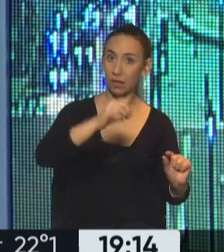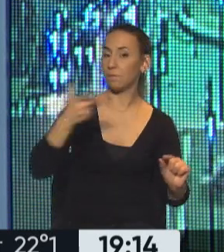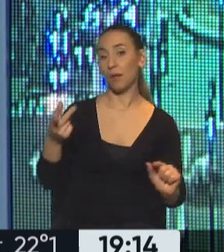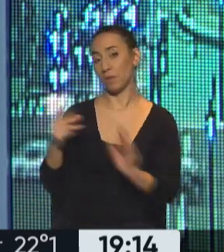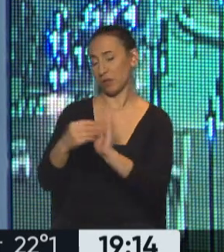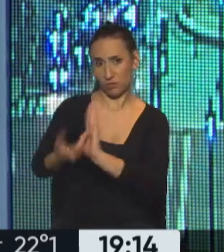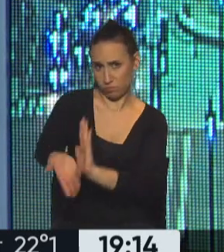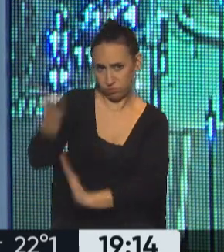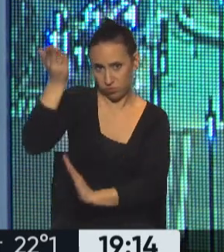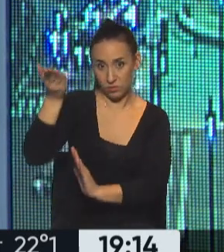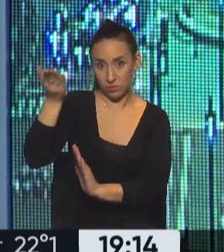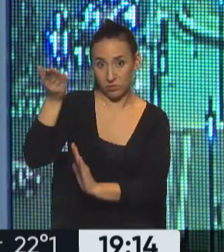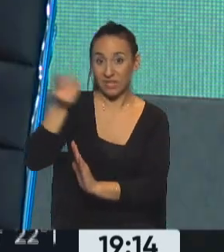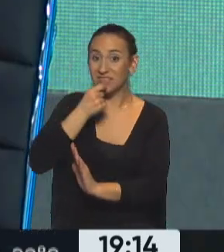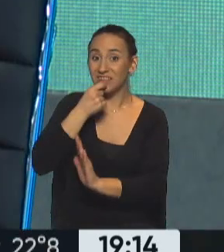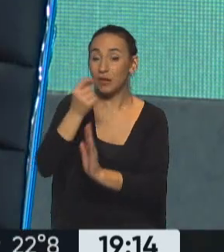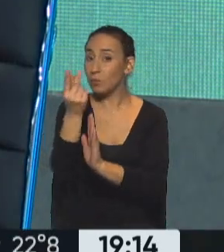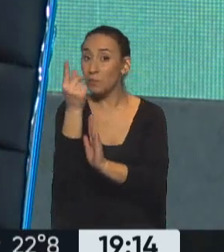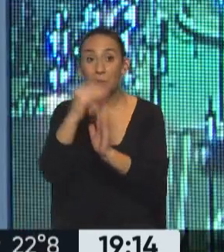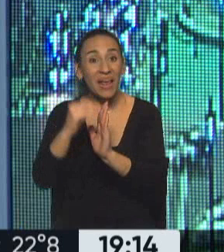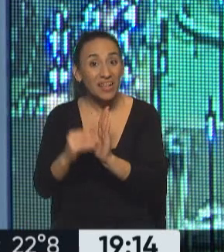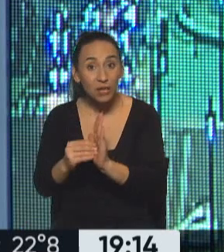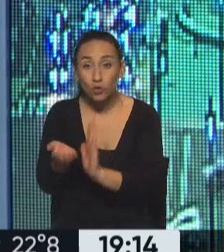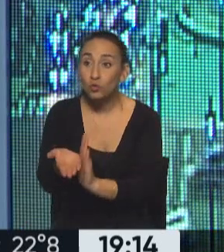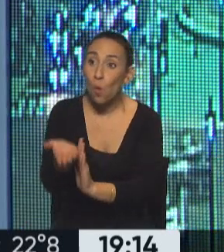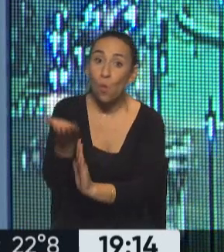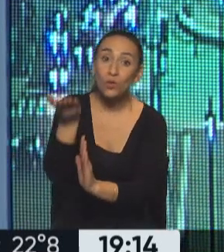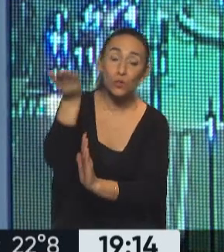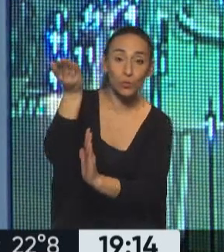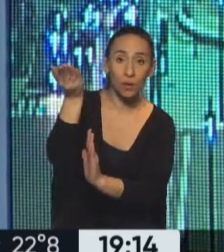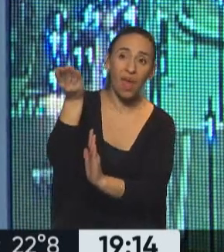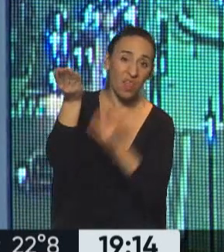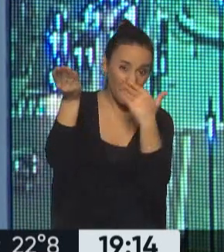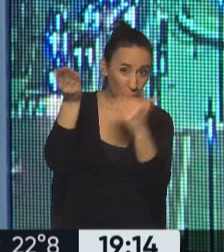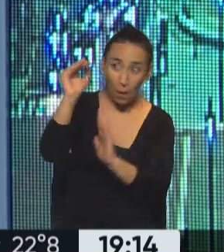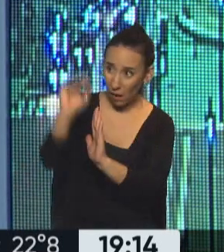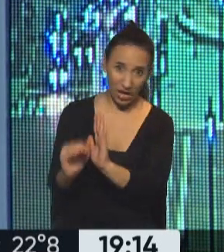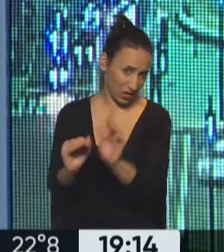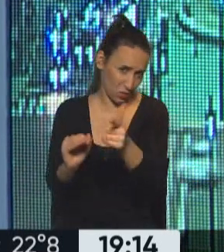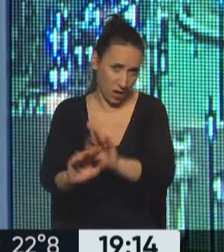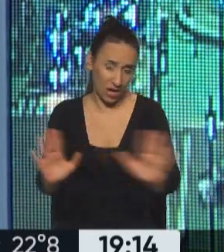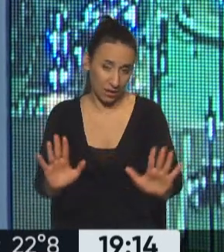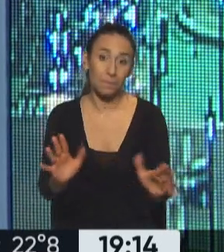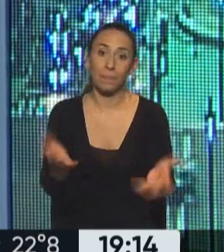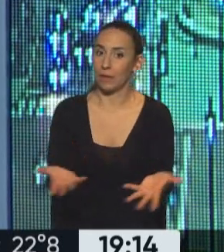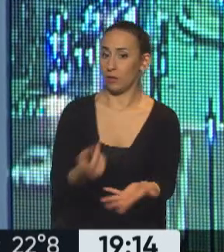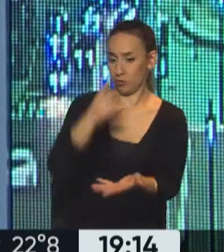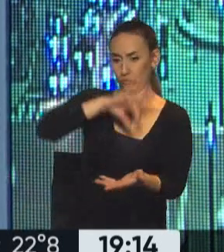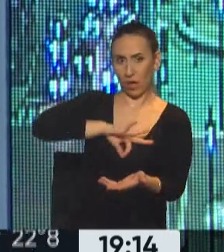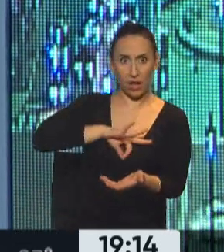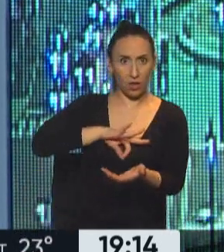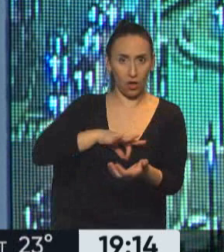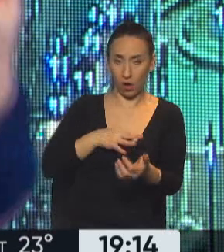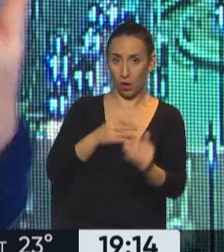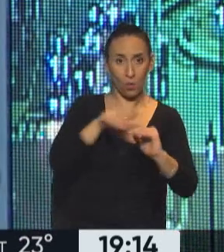que sube no baja. Entonces, ¿cómo hacemos? Precios Porque que suben, que no el golpe sobre el salario real, sobre las jubilaciones